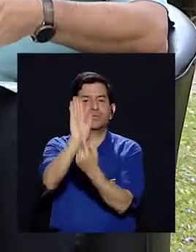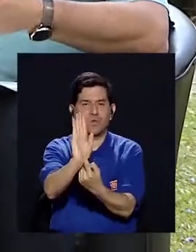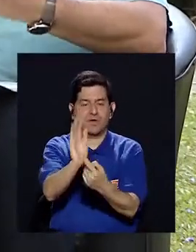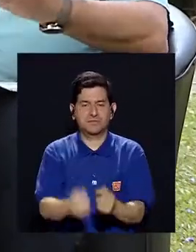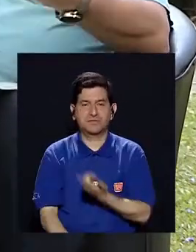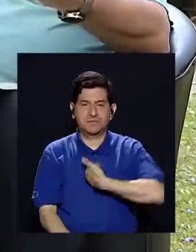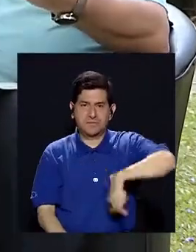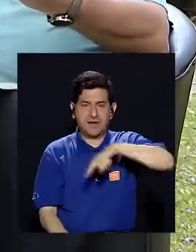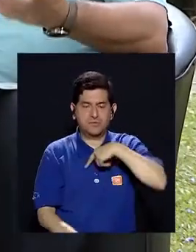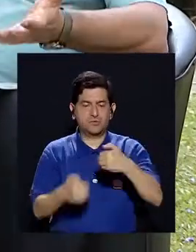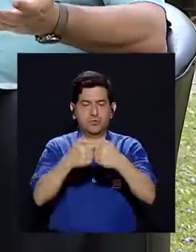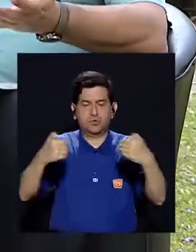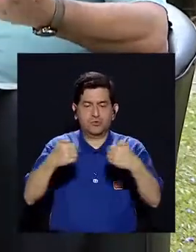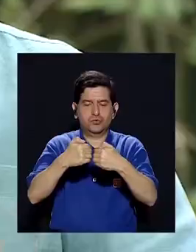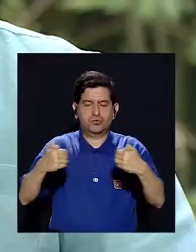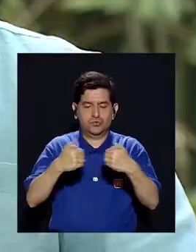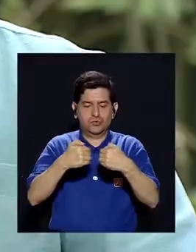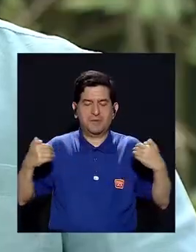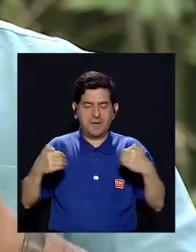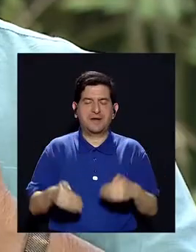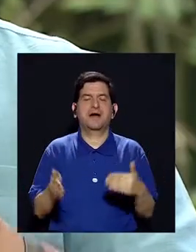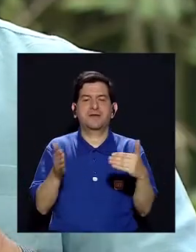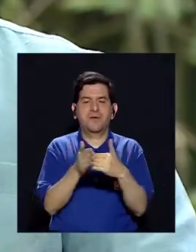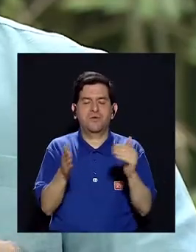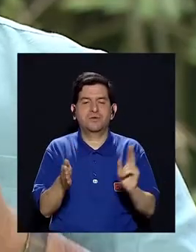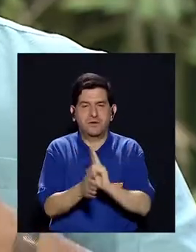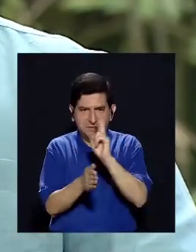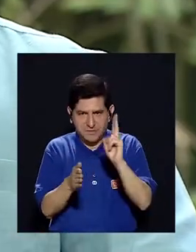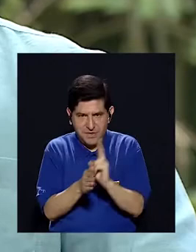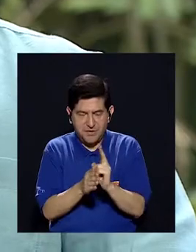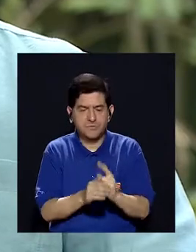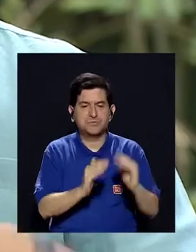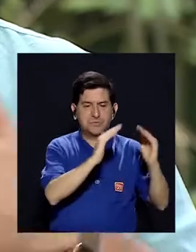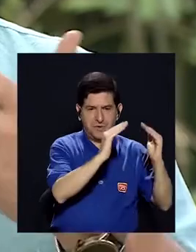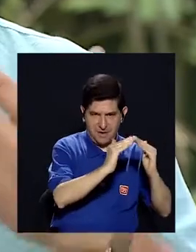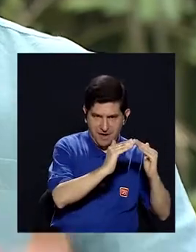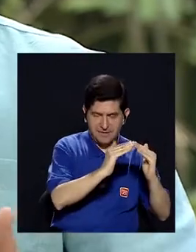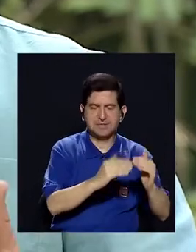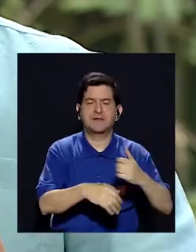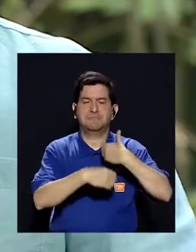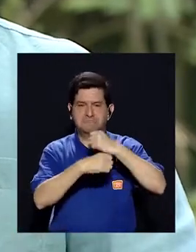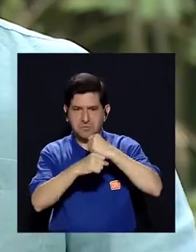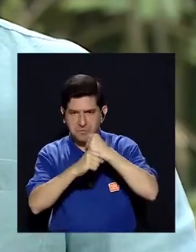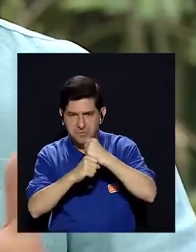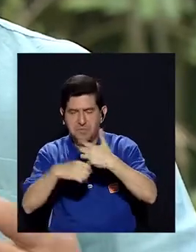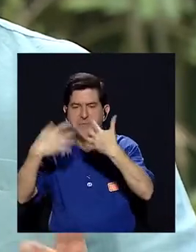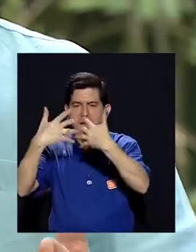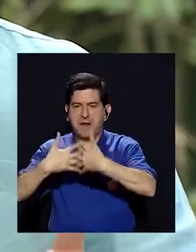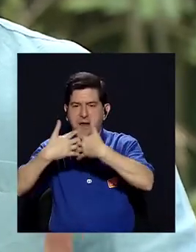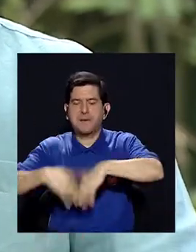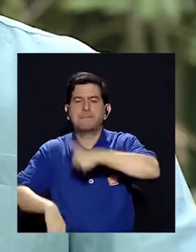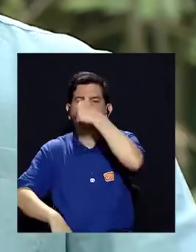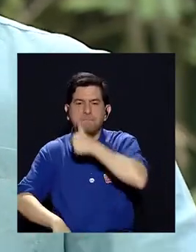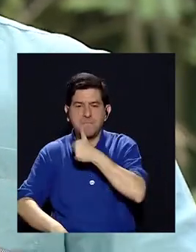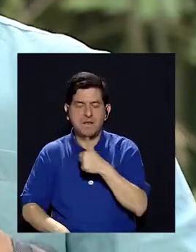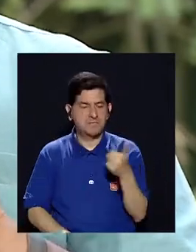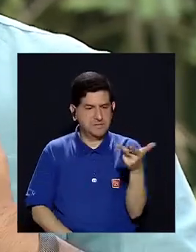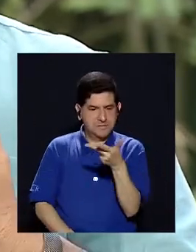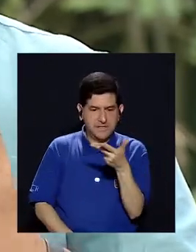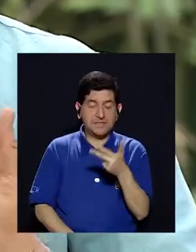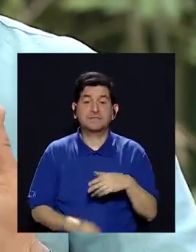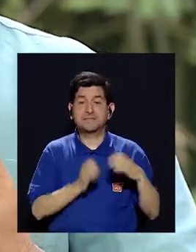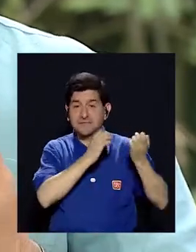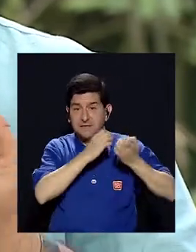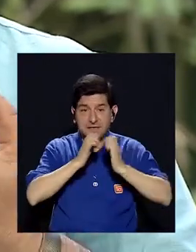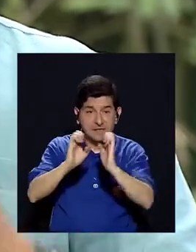indica cómo debemos separar, cómo debemos reciclar en los hogares, en las municipalidades, en las empresas privadas. Y dentro de